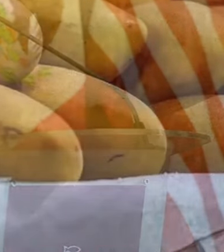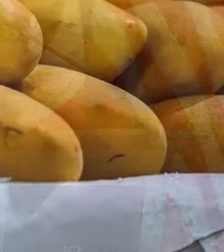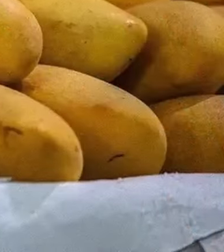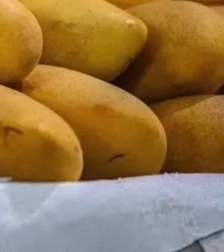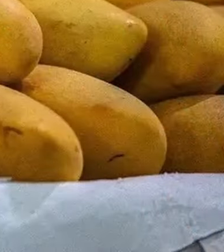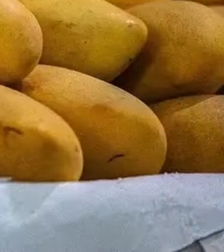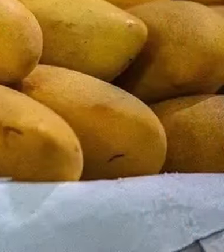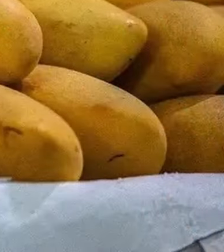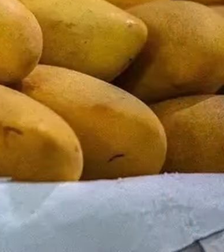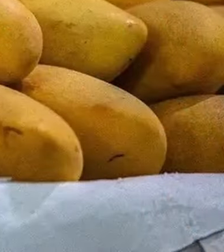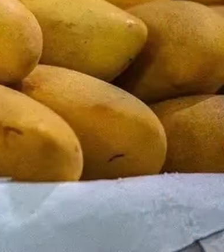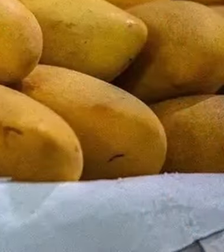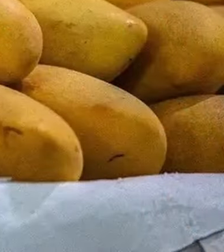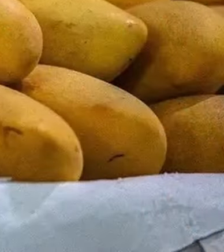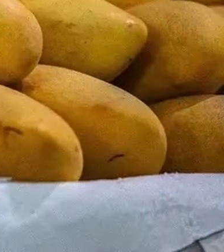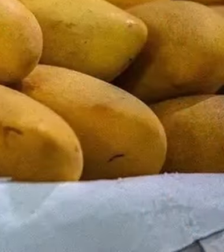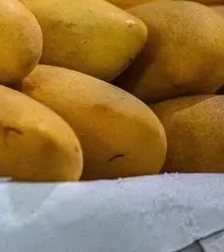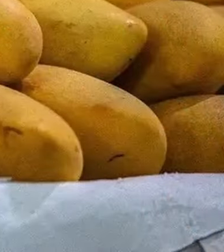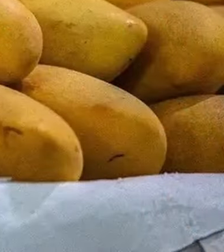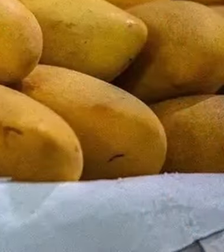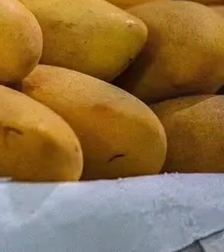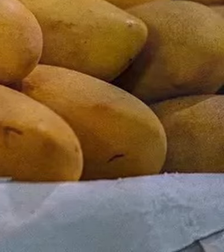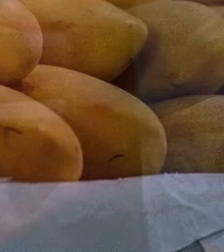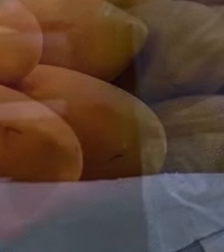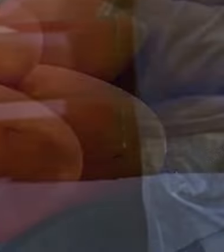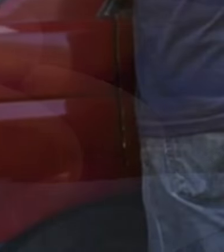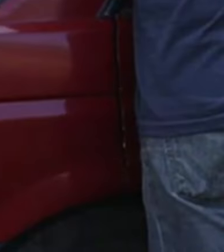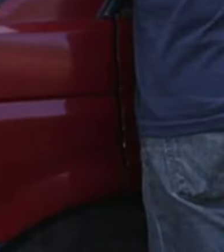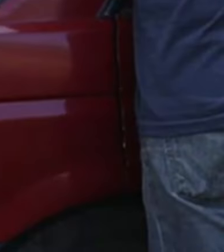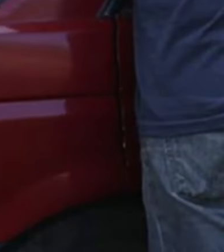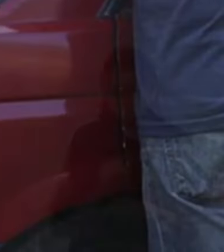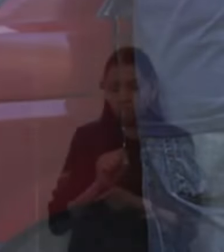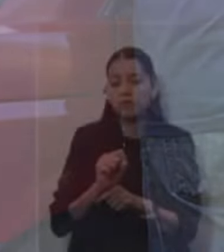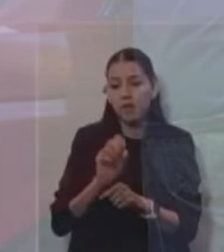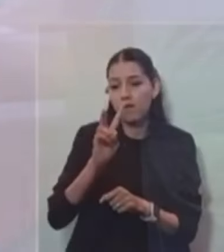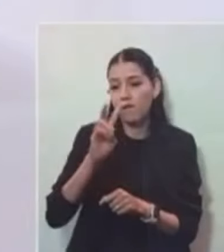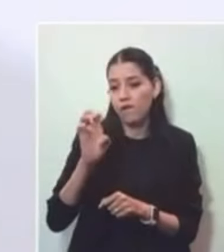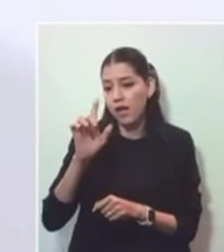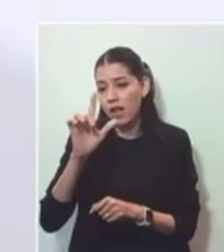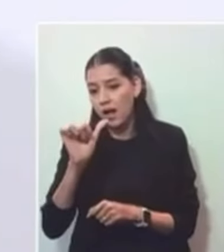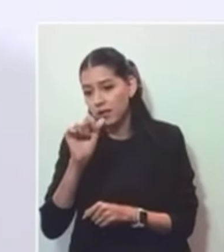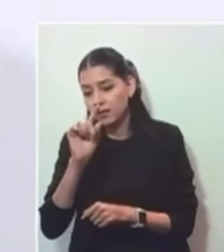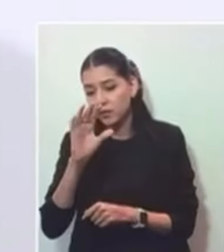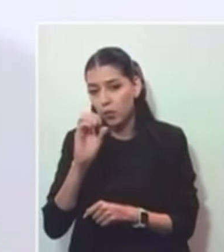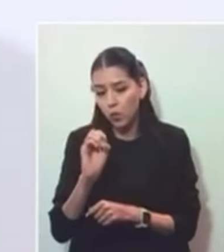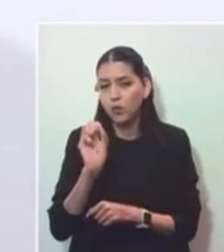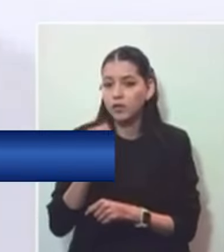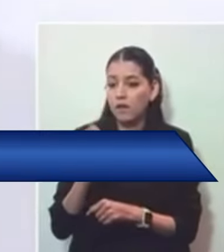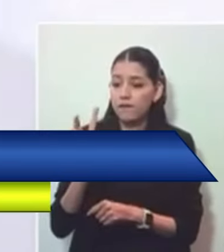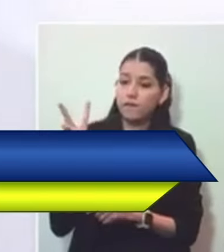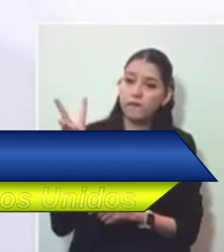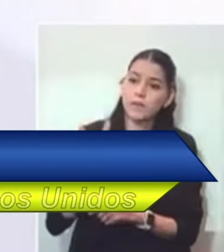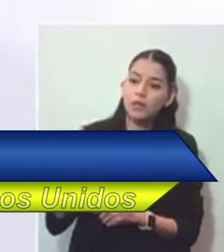sin embargo, agradeció el compromiso de Michoacán para garantizar la seguridad de los trabajadores extranjeros. El viernes sigamos en una